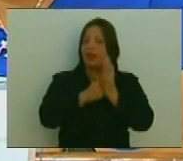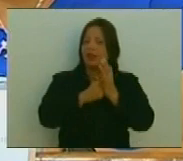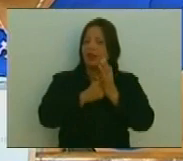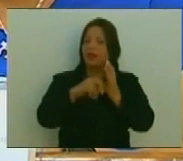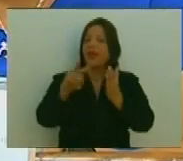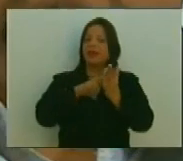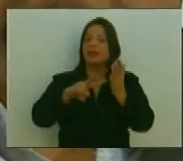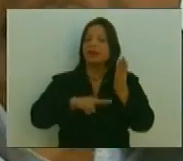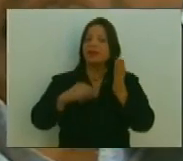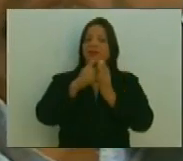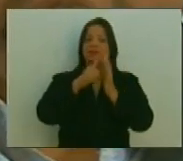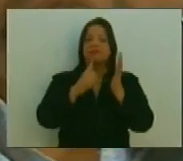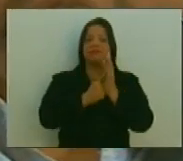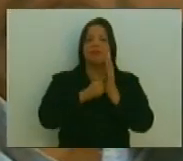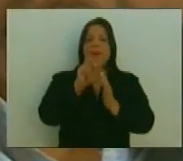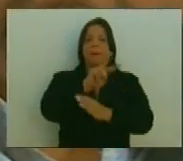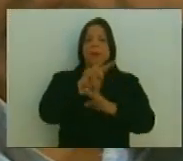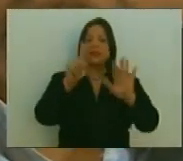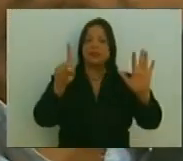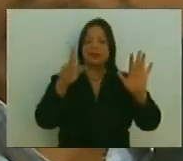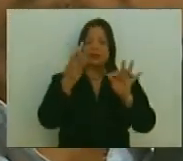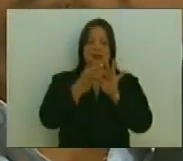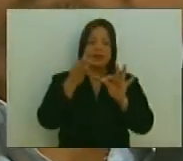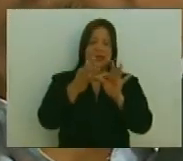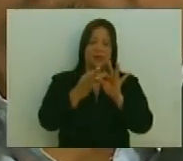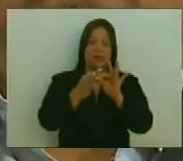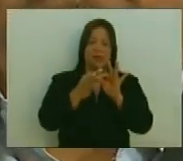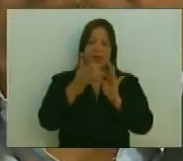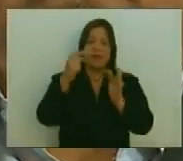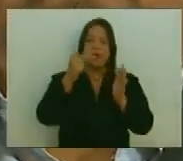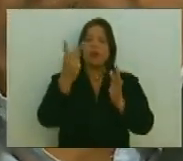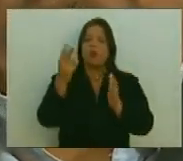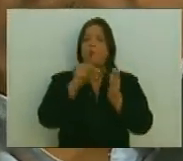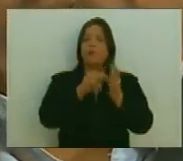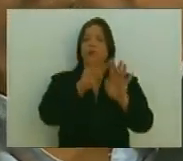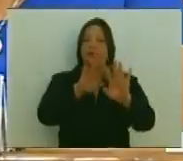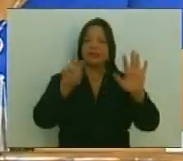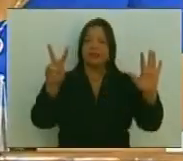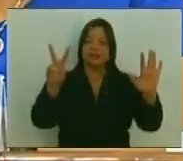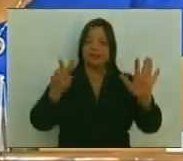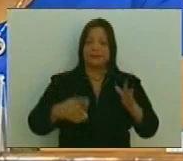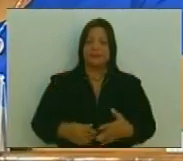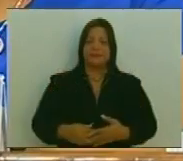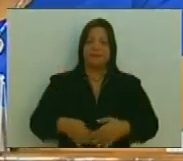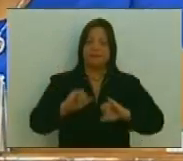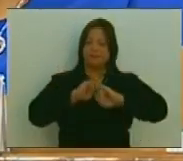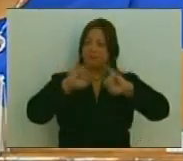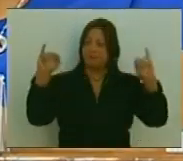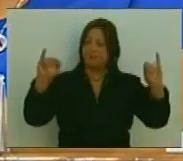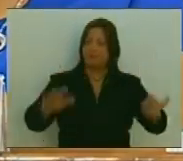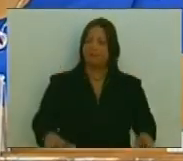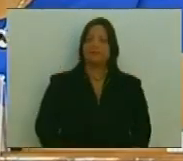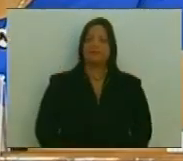sesión ordinaria del martes 26 de septiembre de 2017. Es todo,